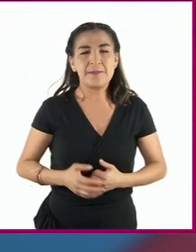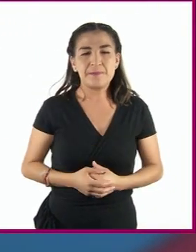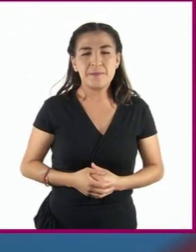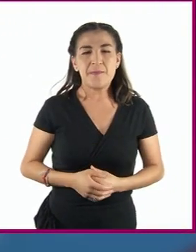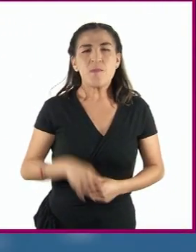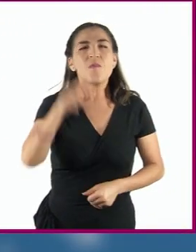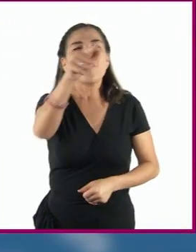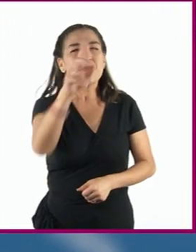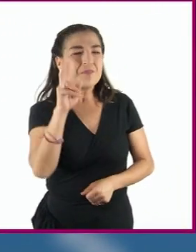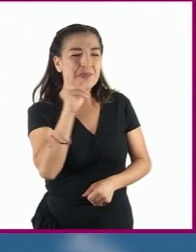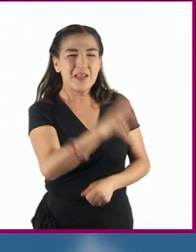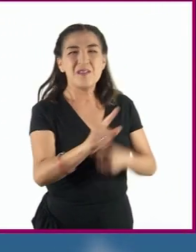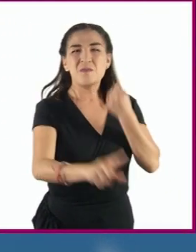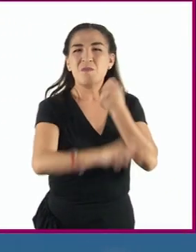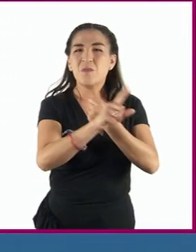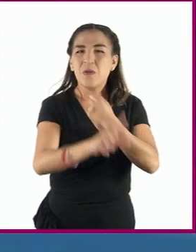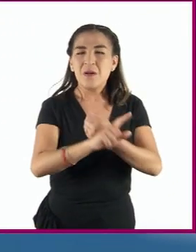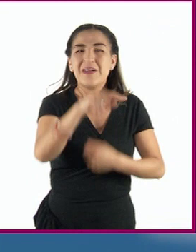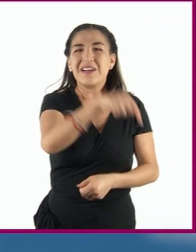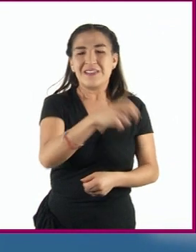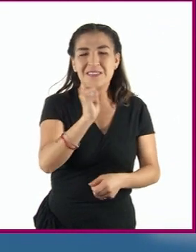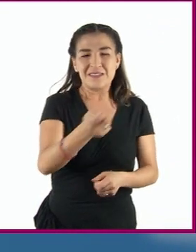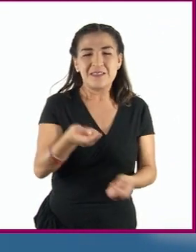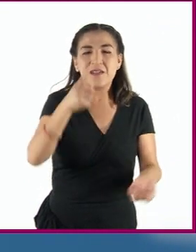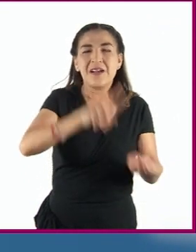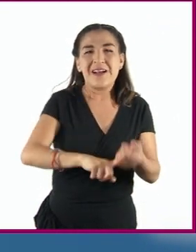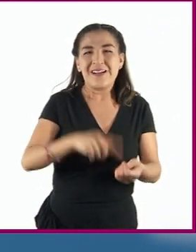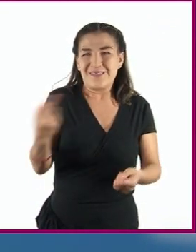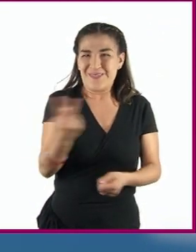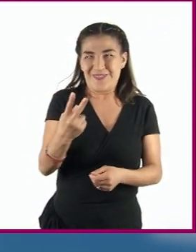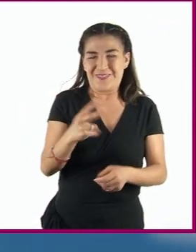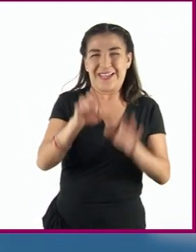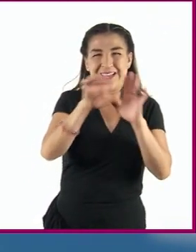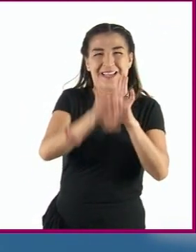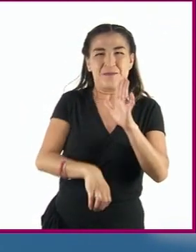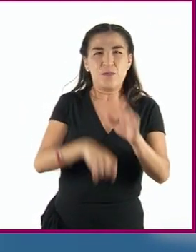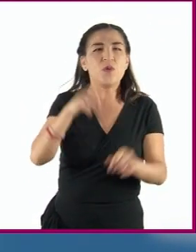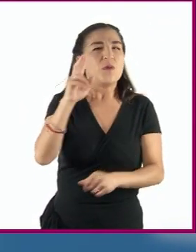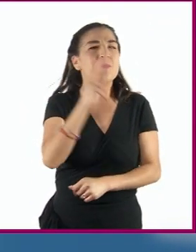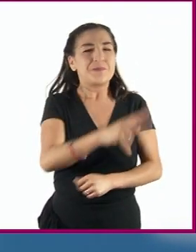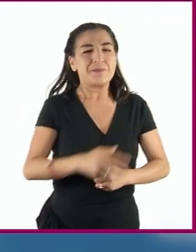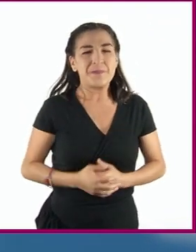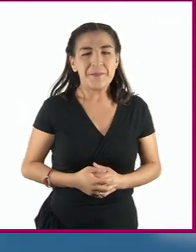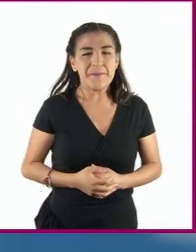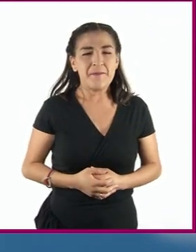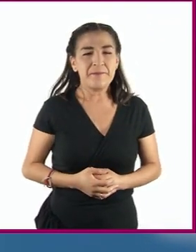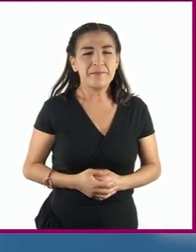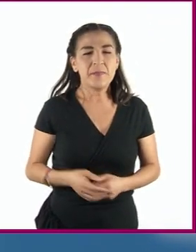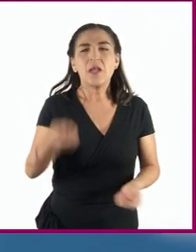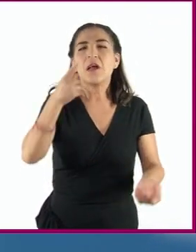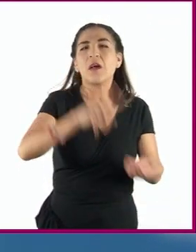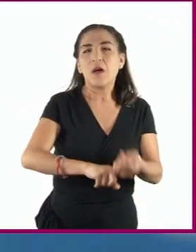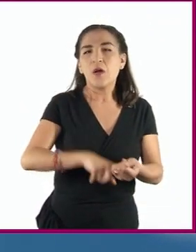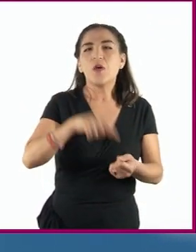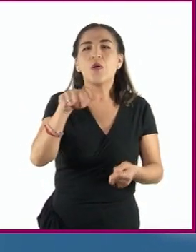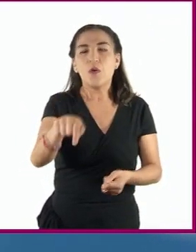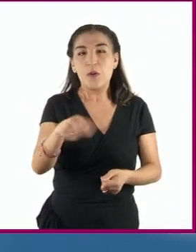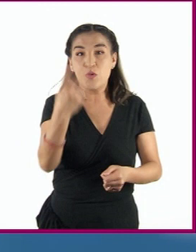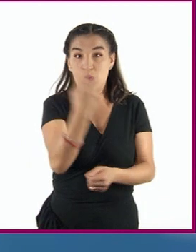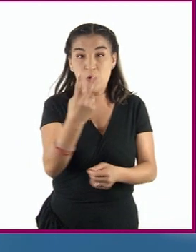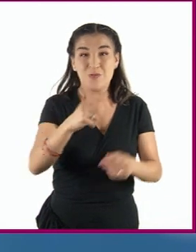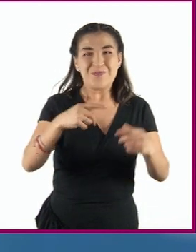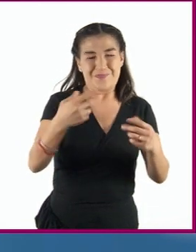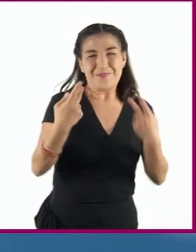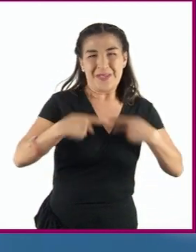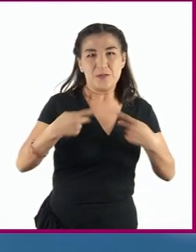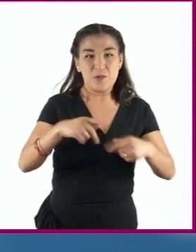notan en la manera en que se manejó el conflicto en los casos anteriores? ¿Qué ocurre cuando las partes en conflicto